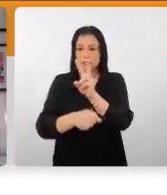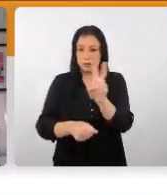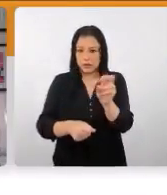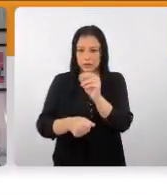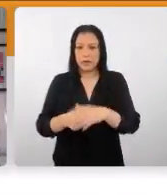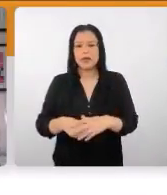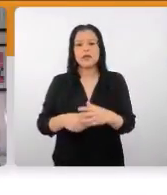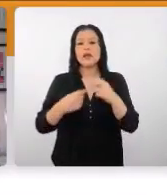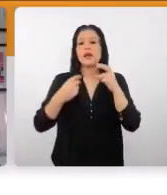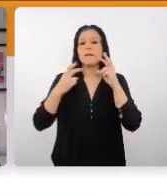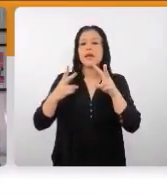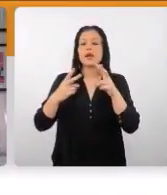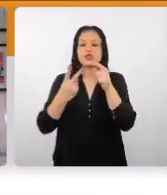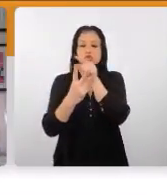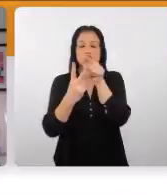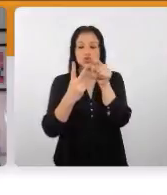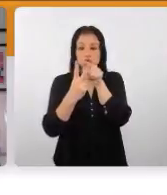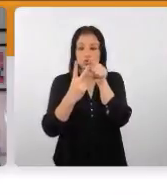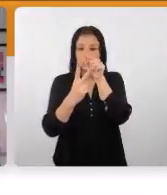realizaron estos dos tipos de turismo,